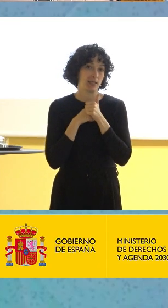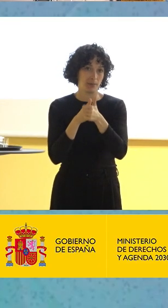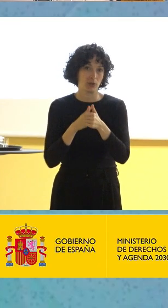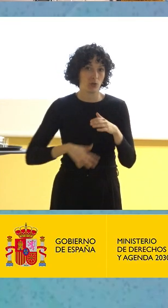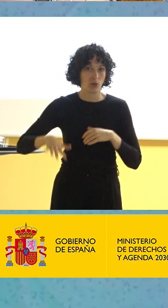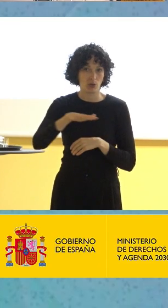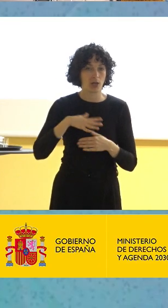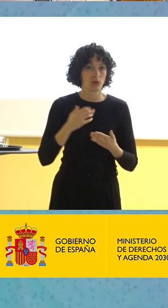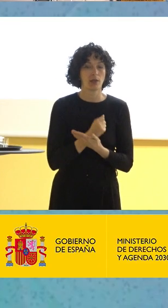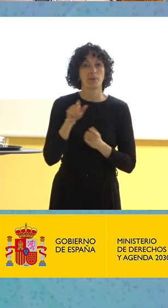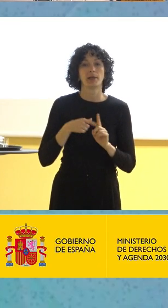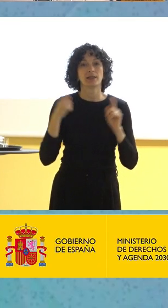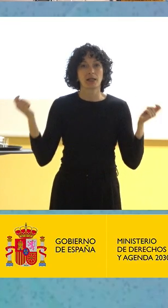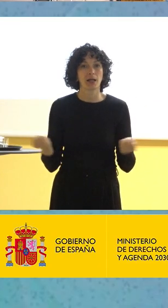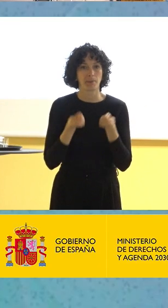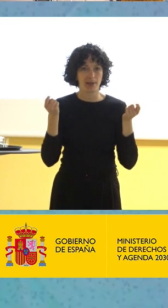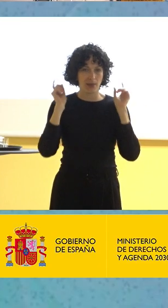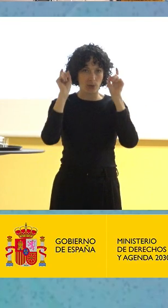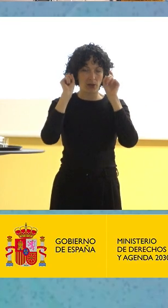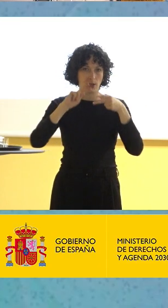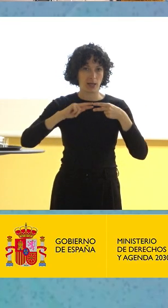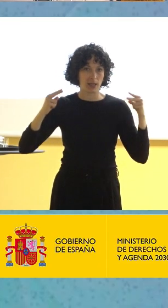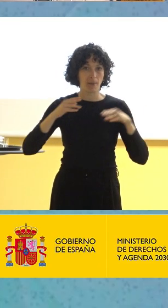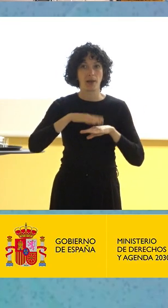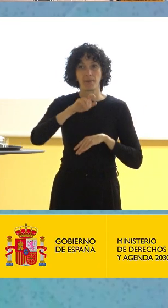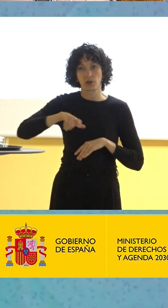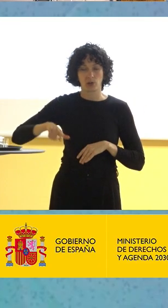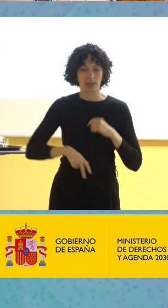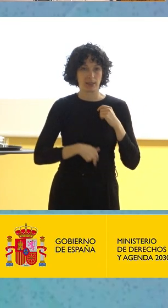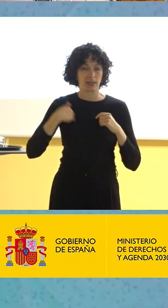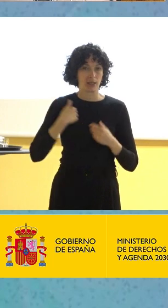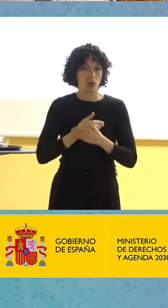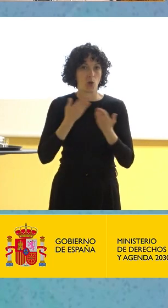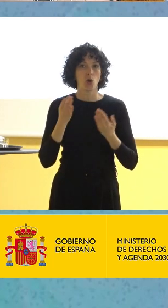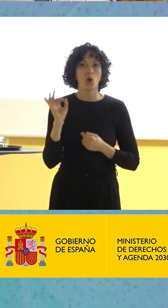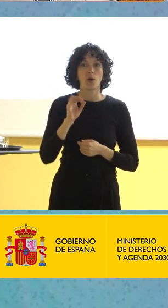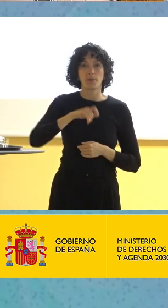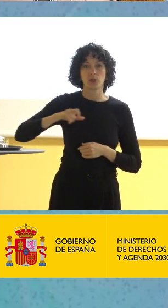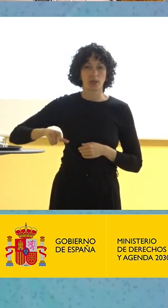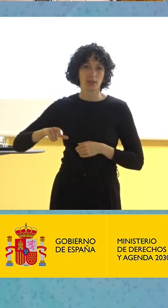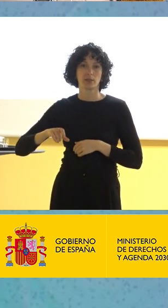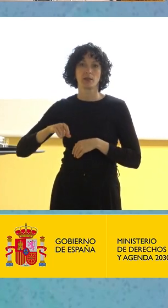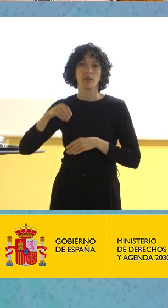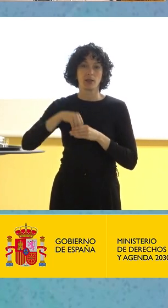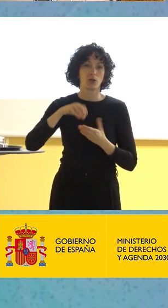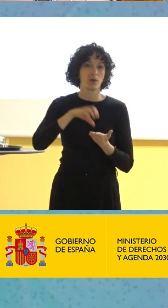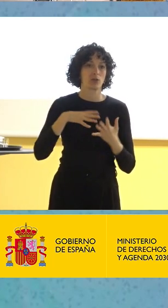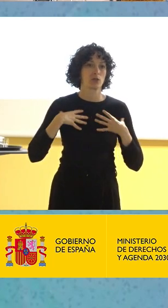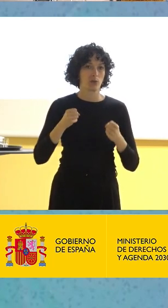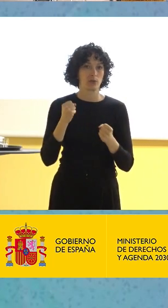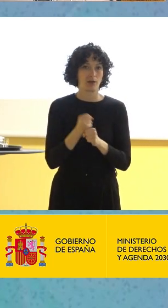de educación genética tanto para la población general como para el personal sanitario de los centros de salud.